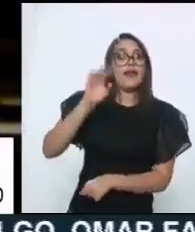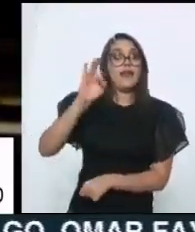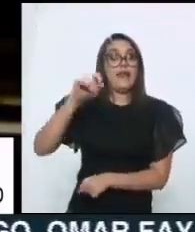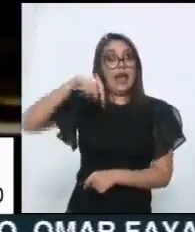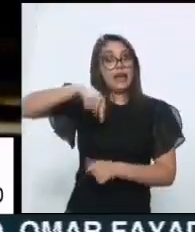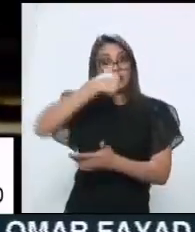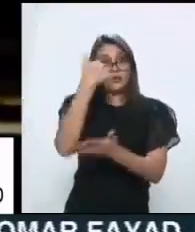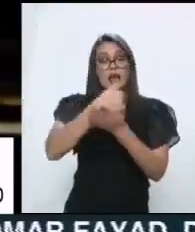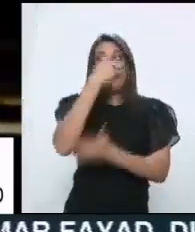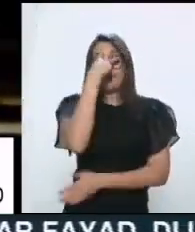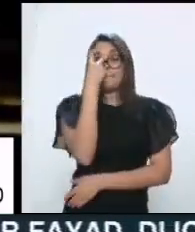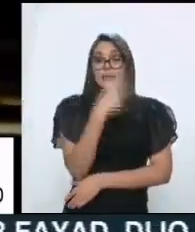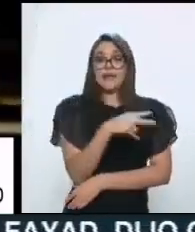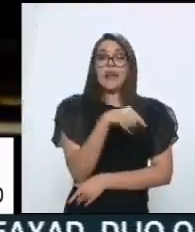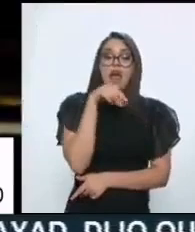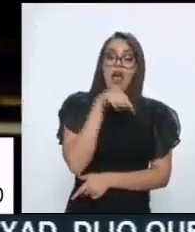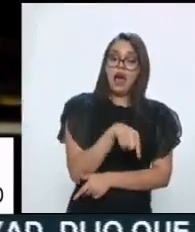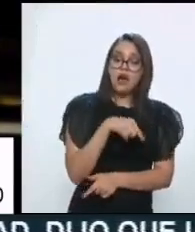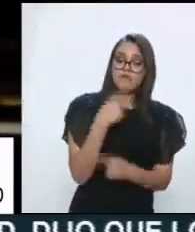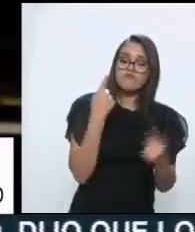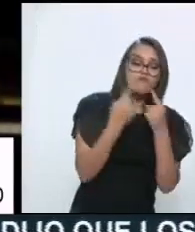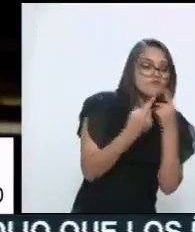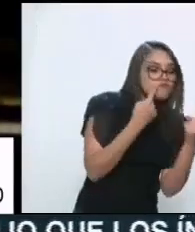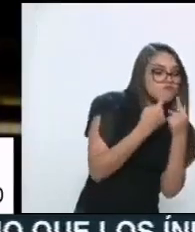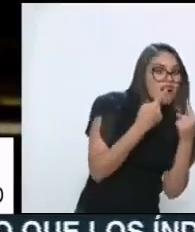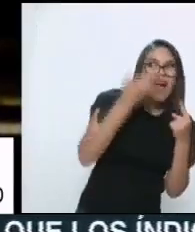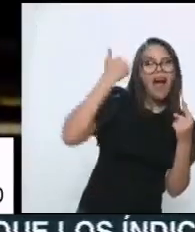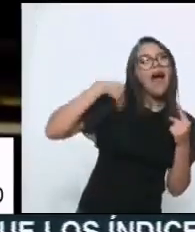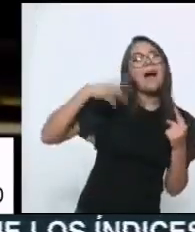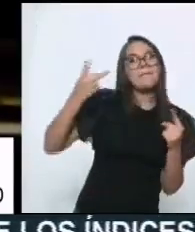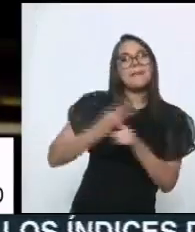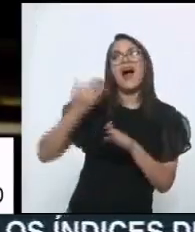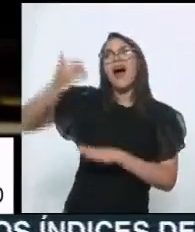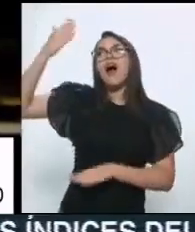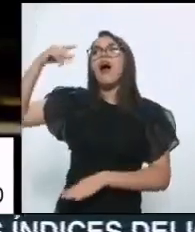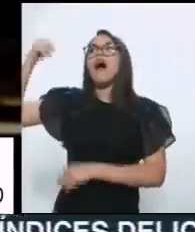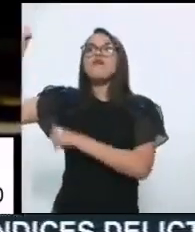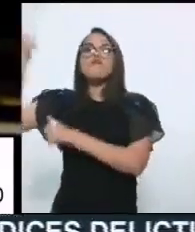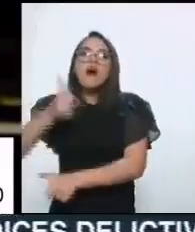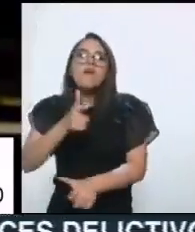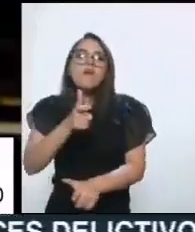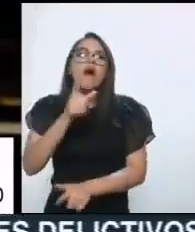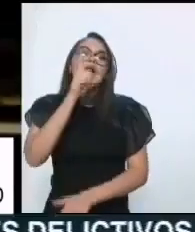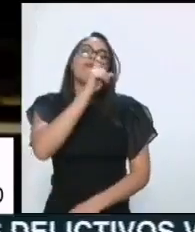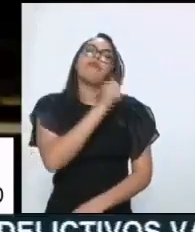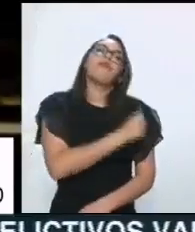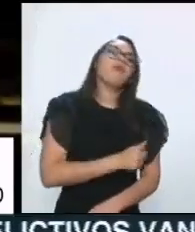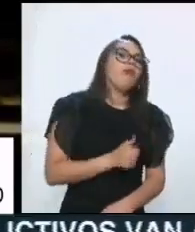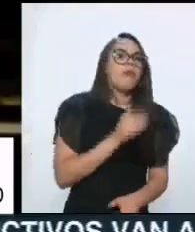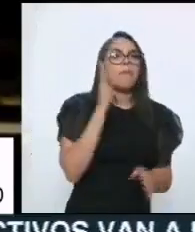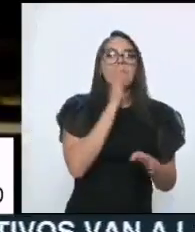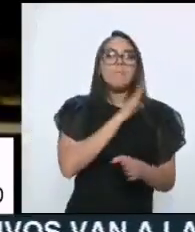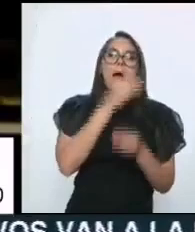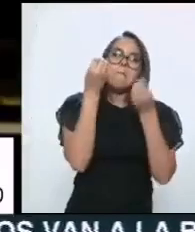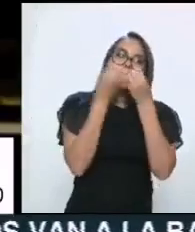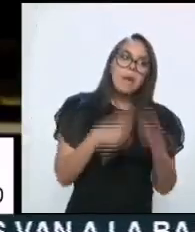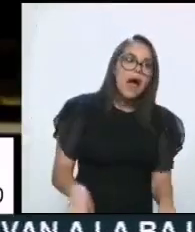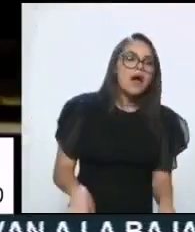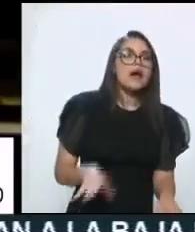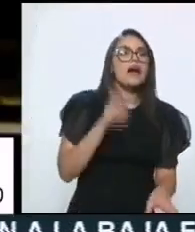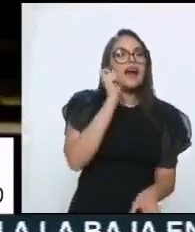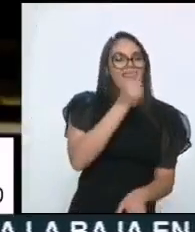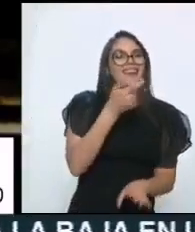Ciudad de México, discutió el operativo fallido, recién referido, con el entonces Procurador General de la República, Eduardo Medina